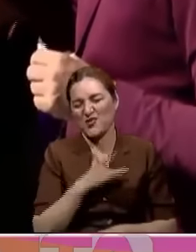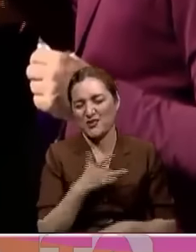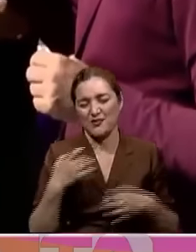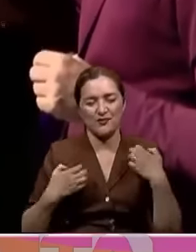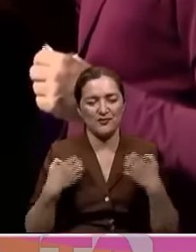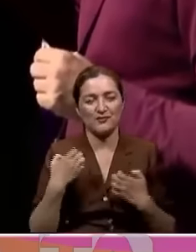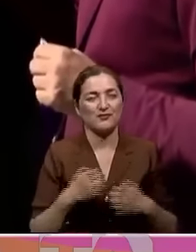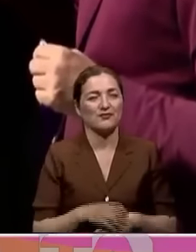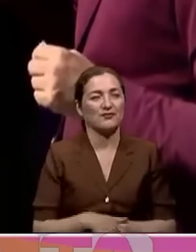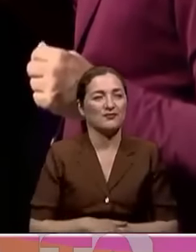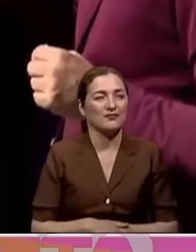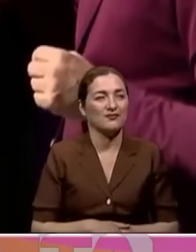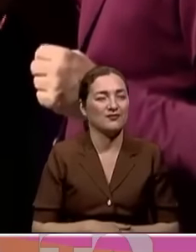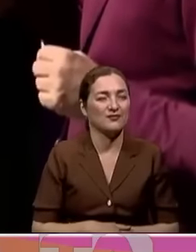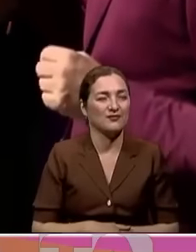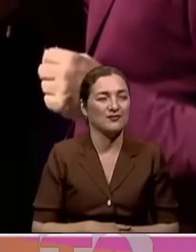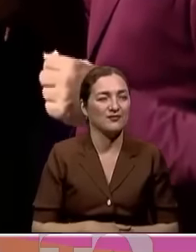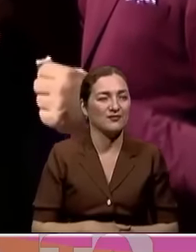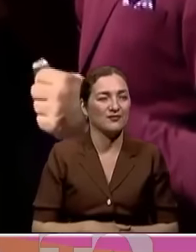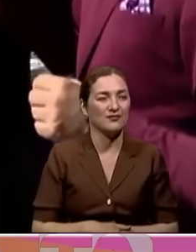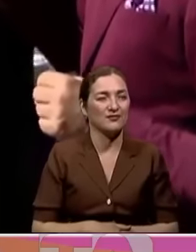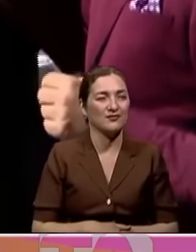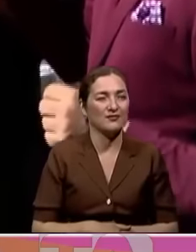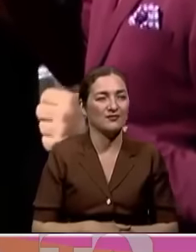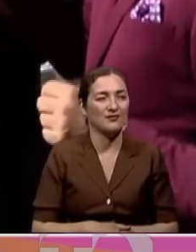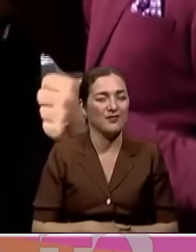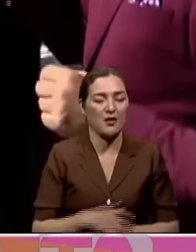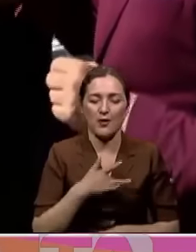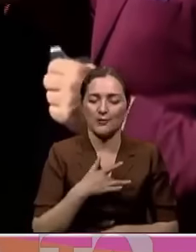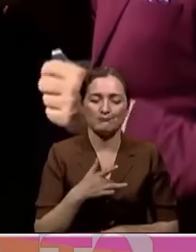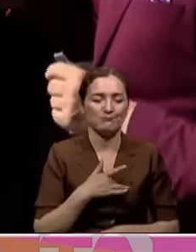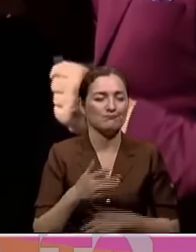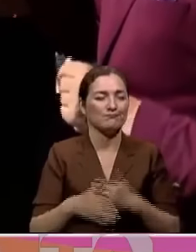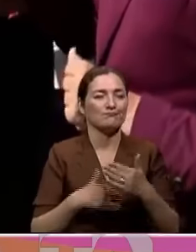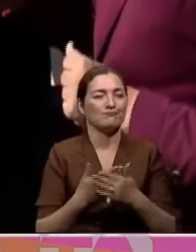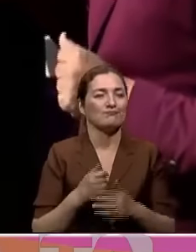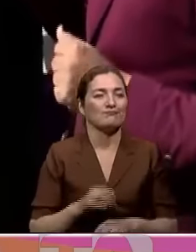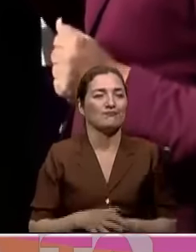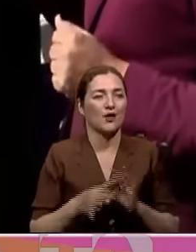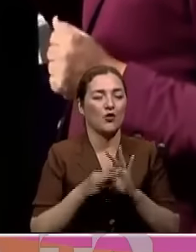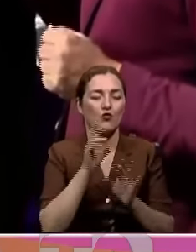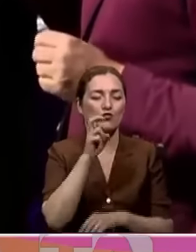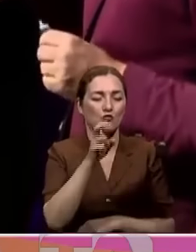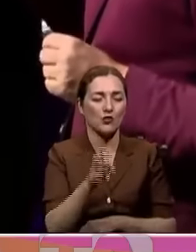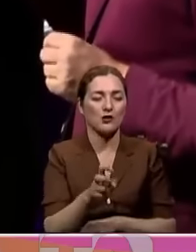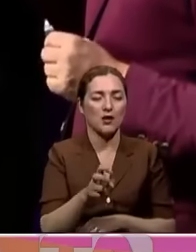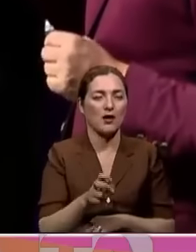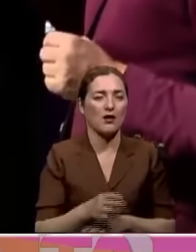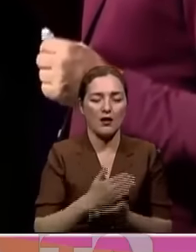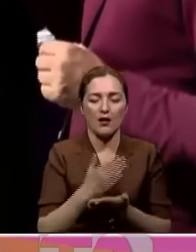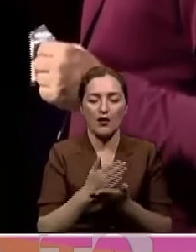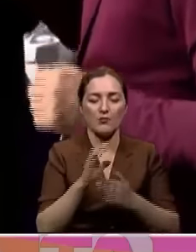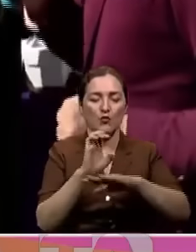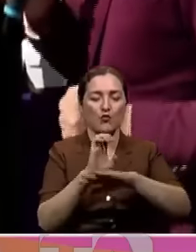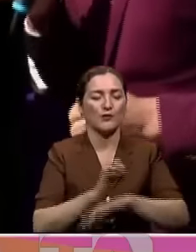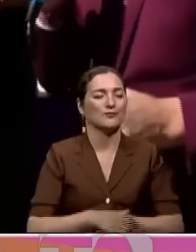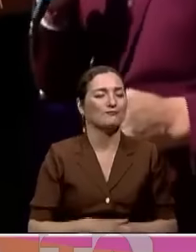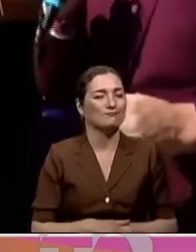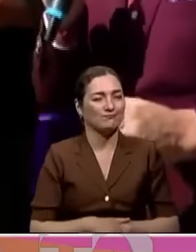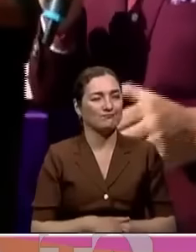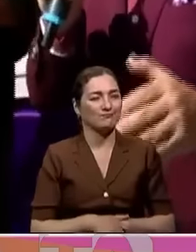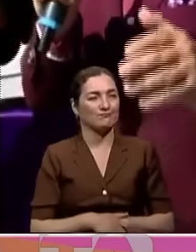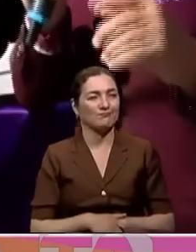emocionados, no tengo palabras para decirle, pero esto es el sentimiento que tenemos. Gracias por aportar al turismo y a la gastronomía ecuatoriana, Albertito. Qué bueno,